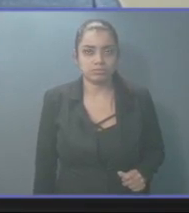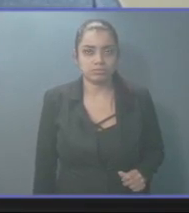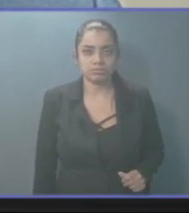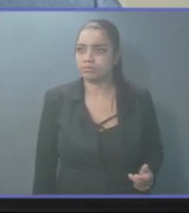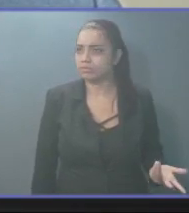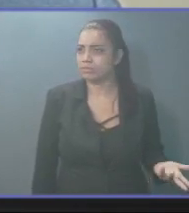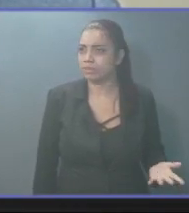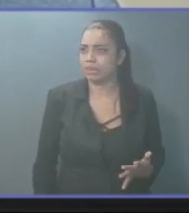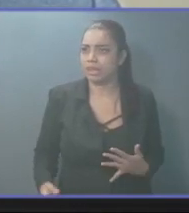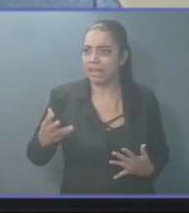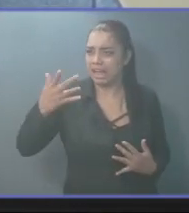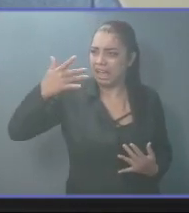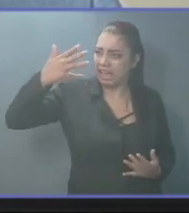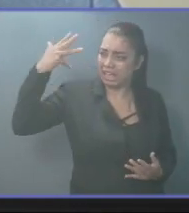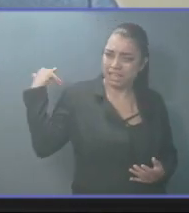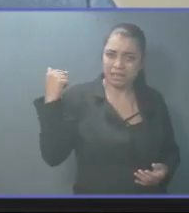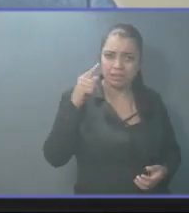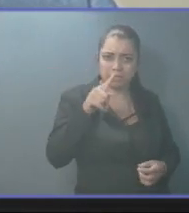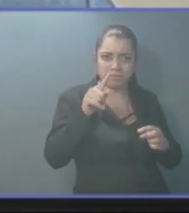en los años setentas